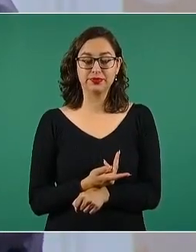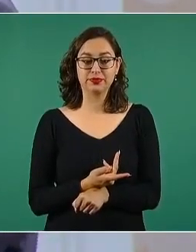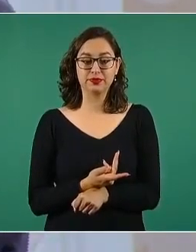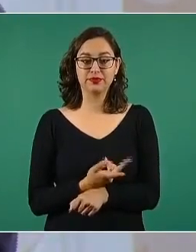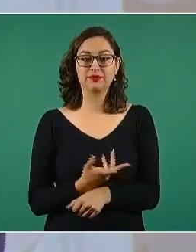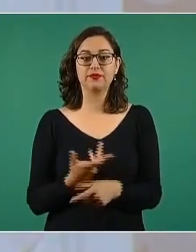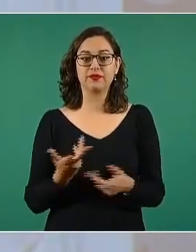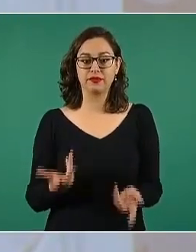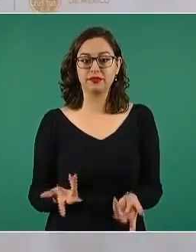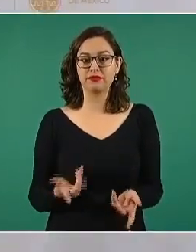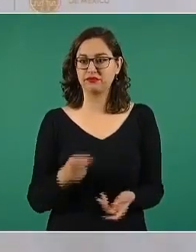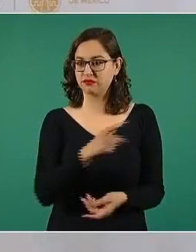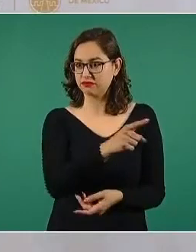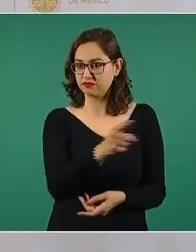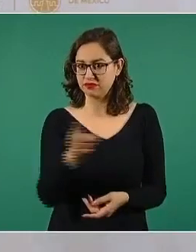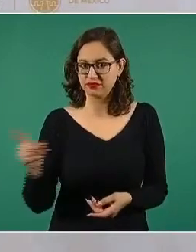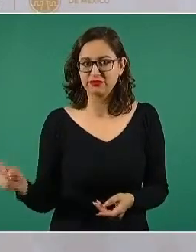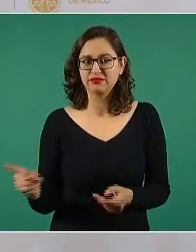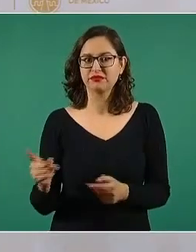para que se acabase,